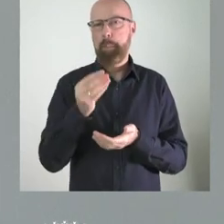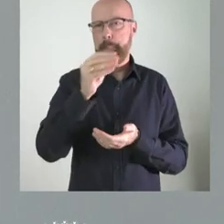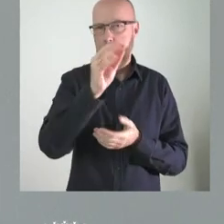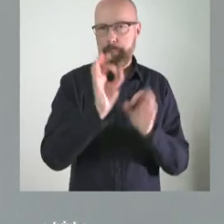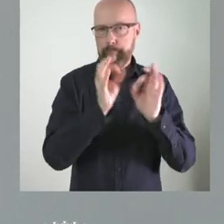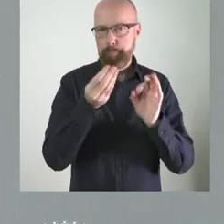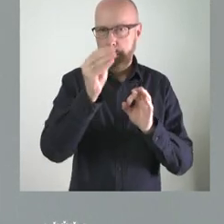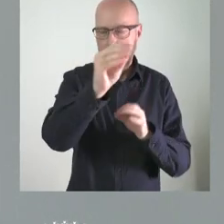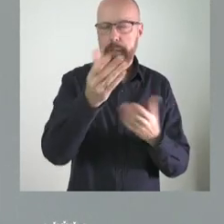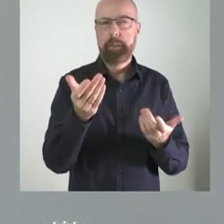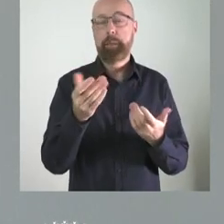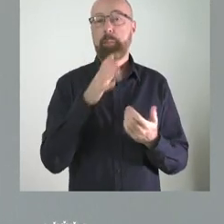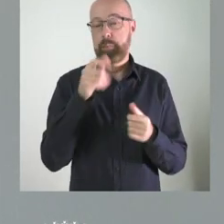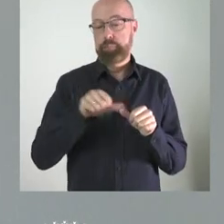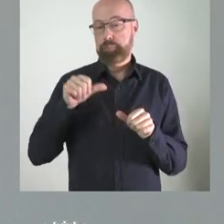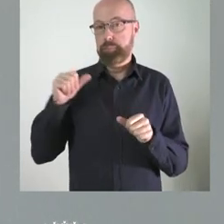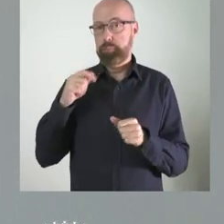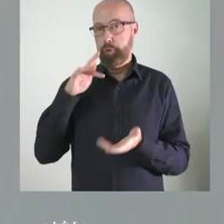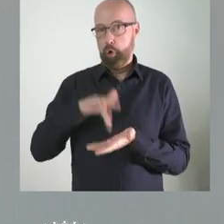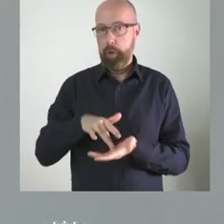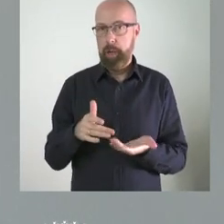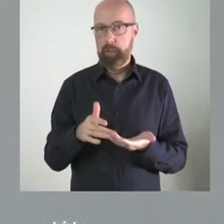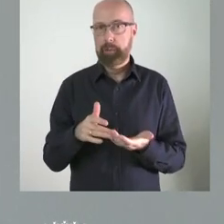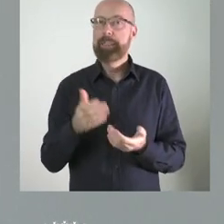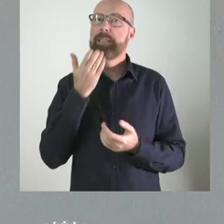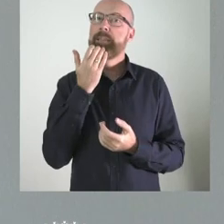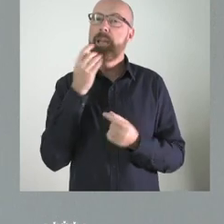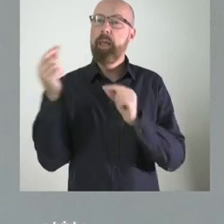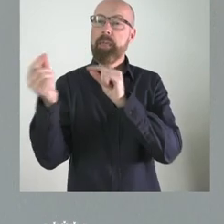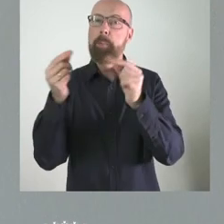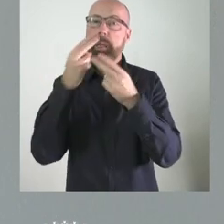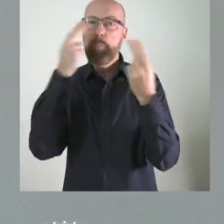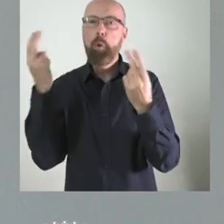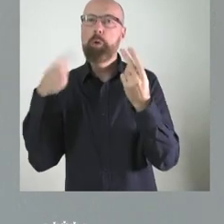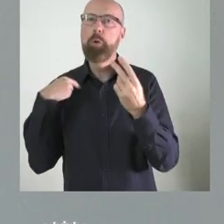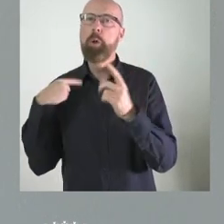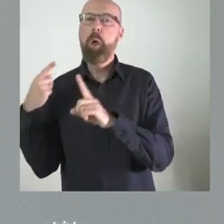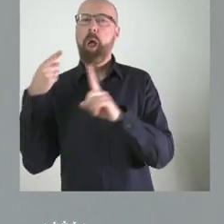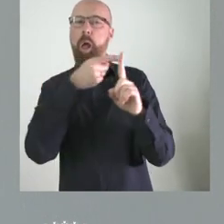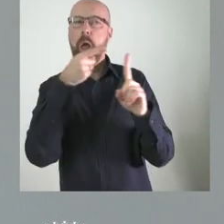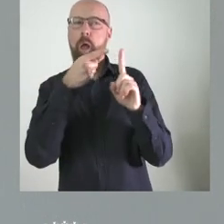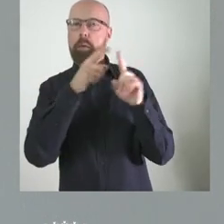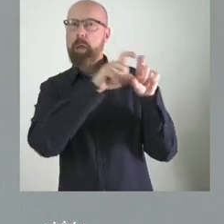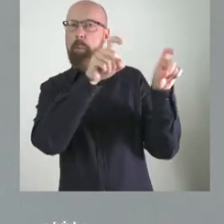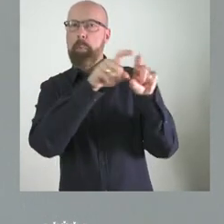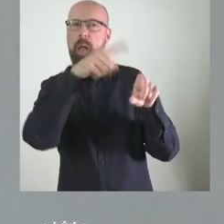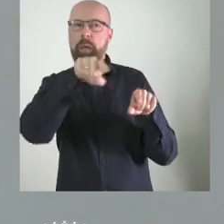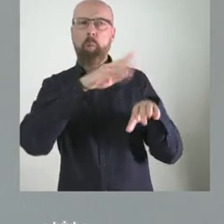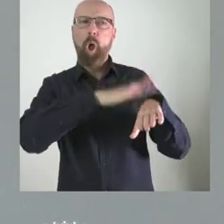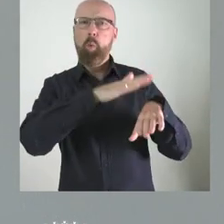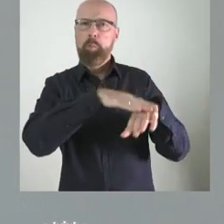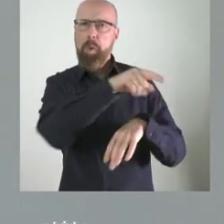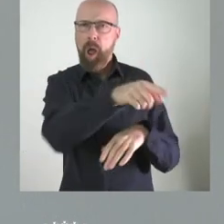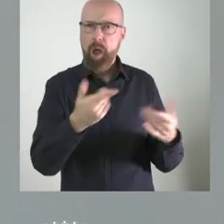el que en el debate público se señale específicamente a las empresas y a los sectores productivos como culpables